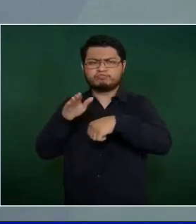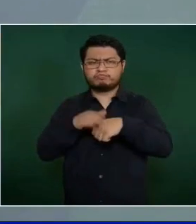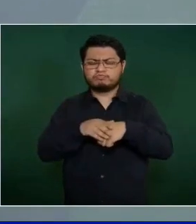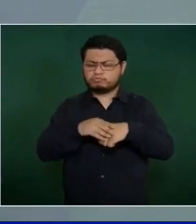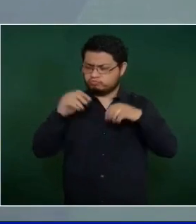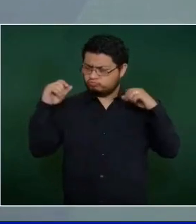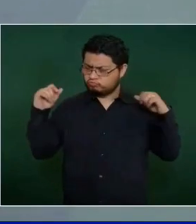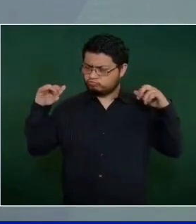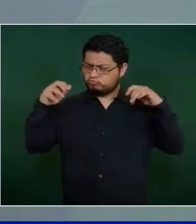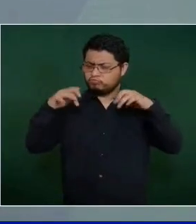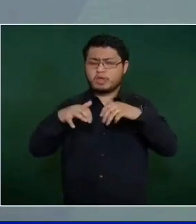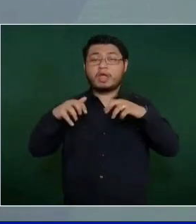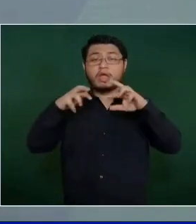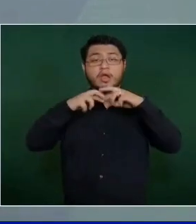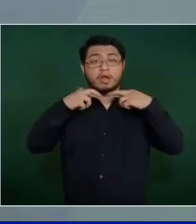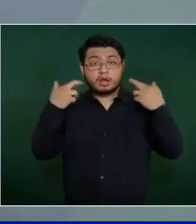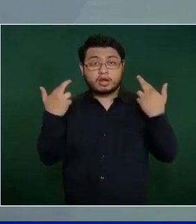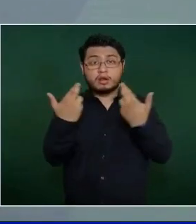una reunión,